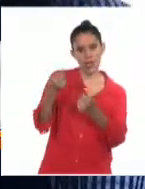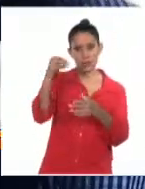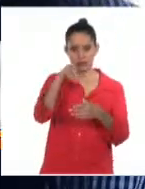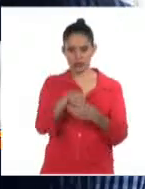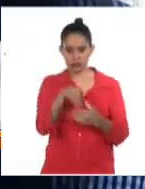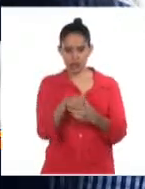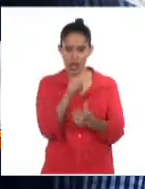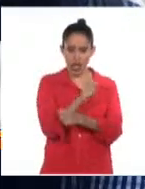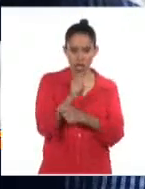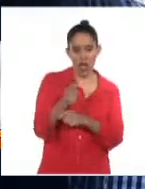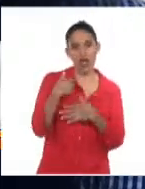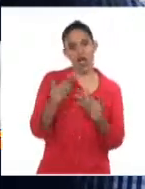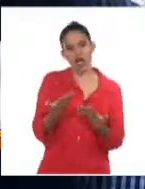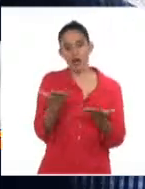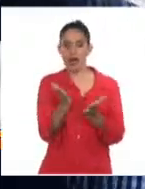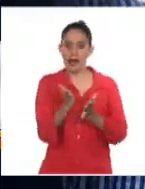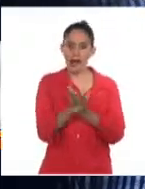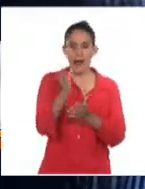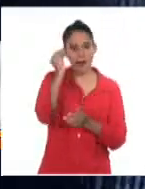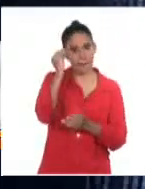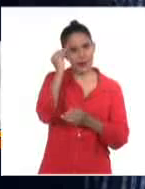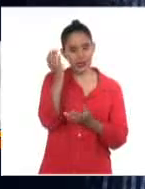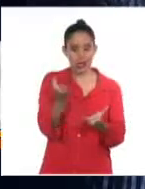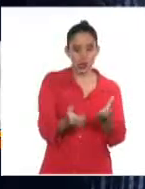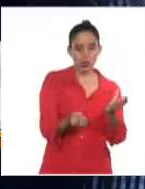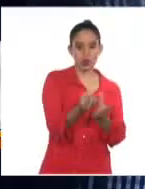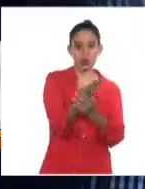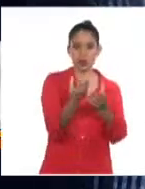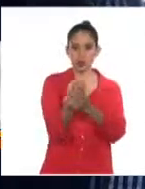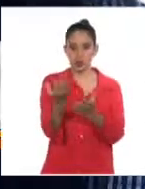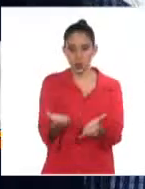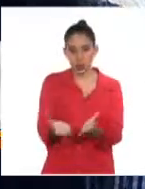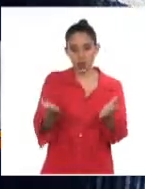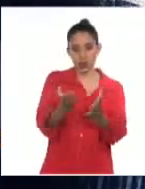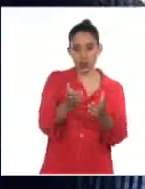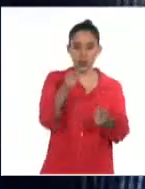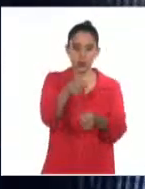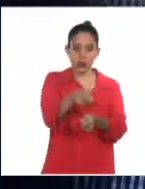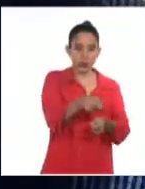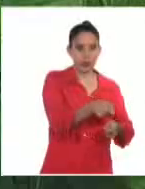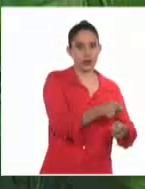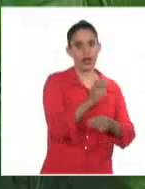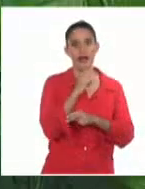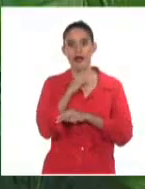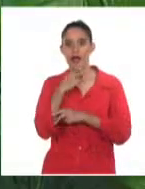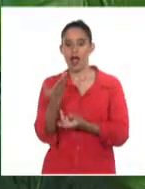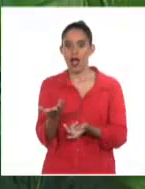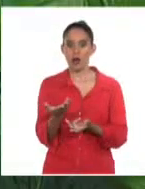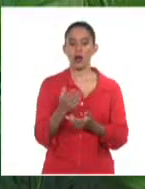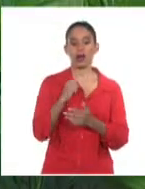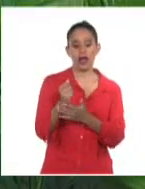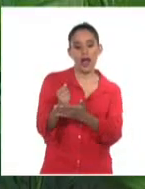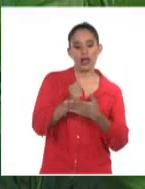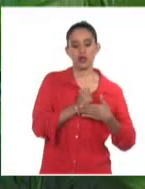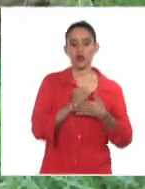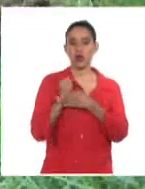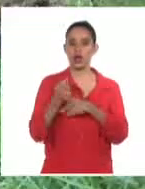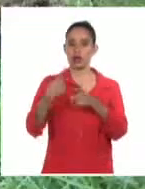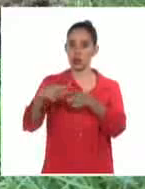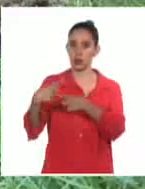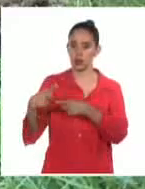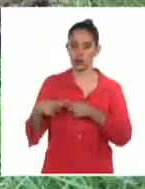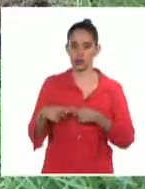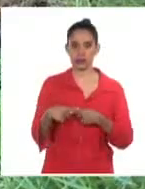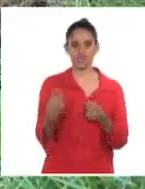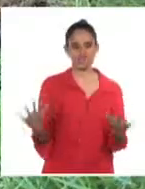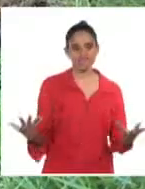poder aprender jardinería, de algo que me gusta a mí y poder ayudar también tanto a la sociedad. Vínculos con los ministerios de educación